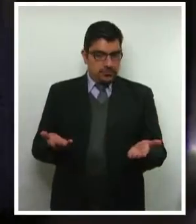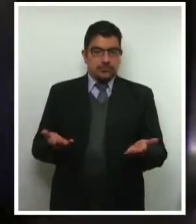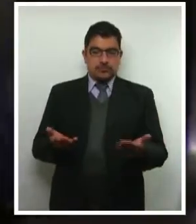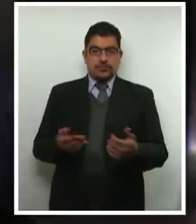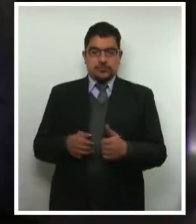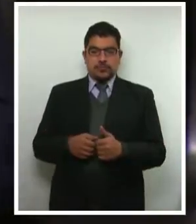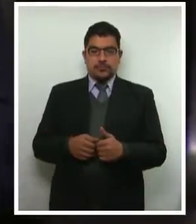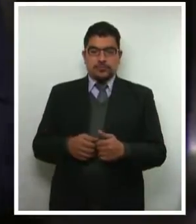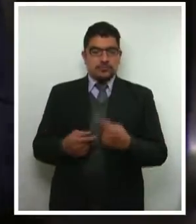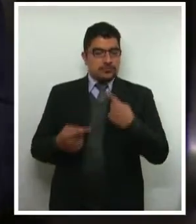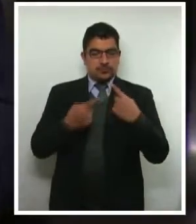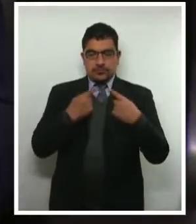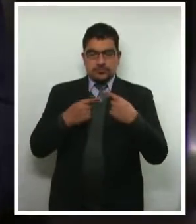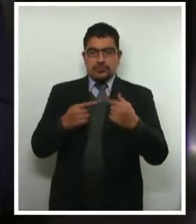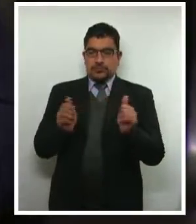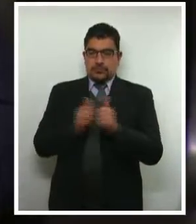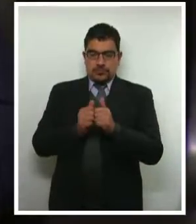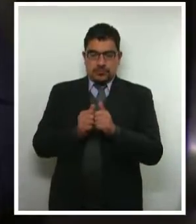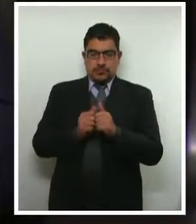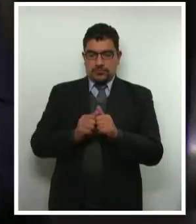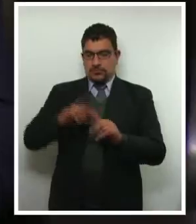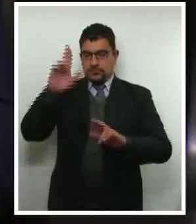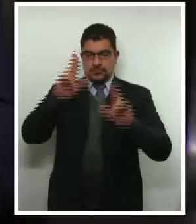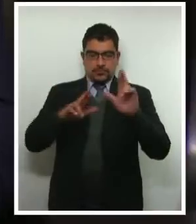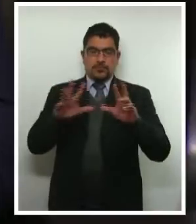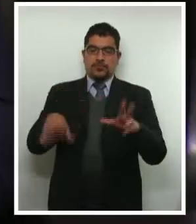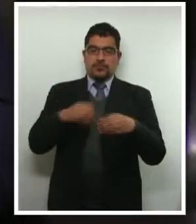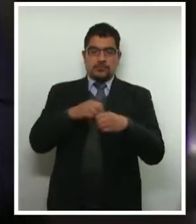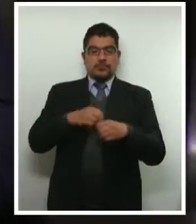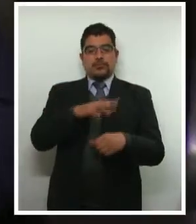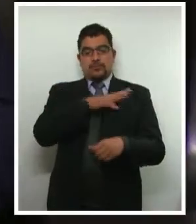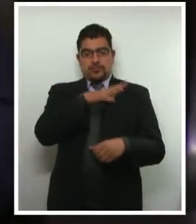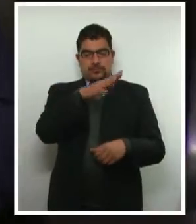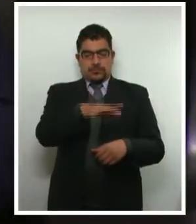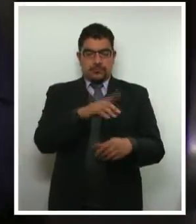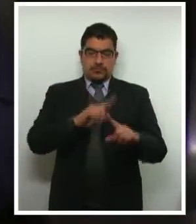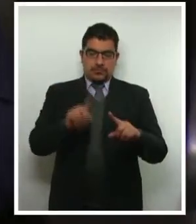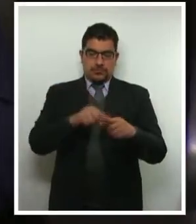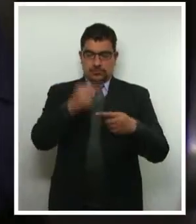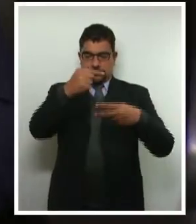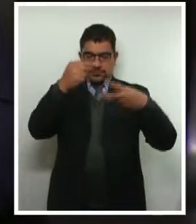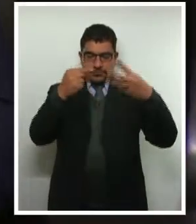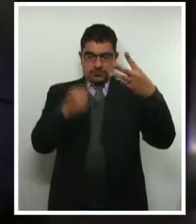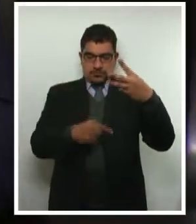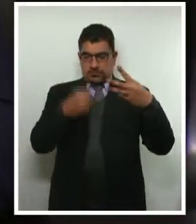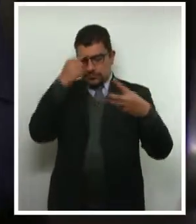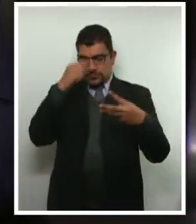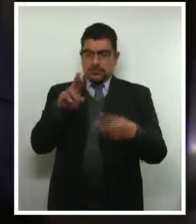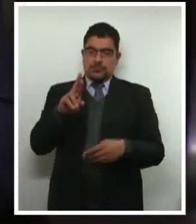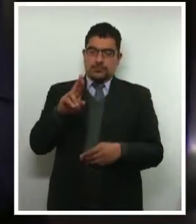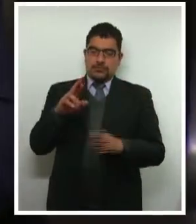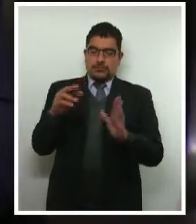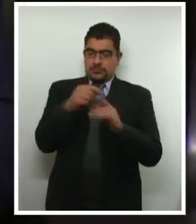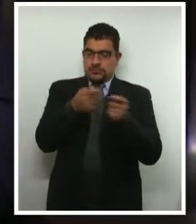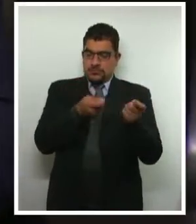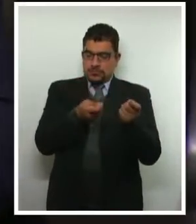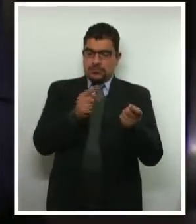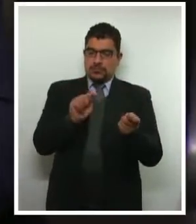hagamos una votación en lo general de régimen transitorio,